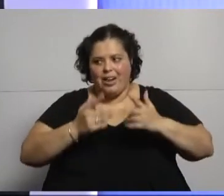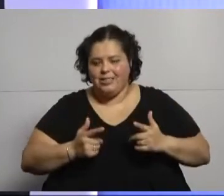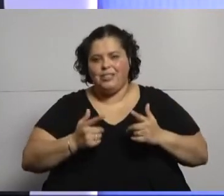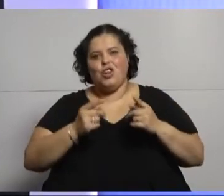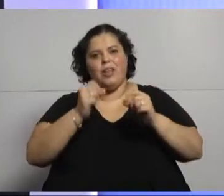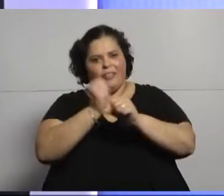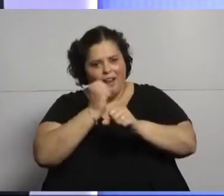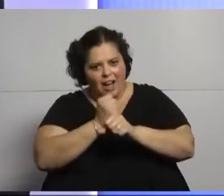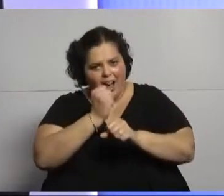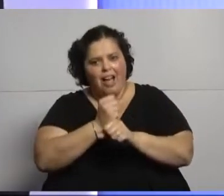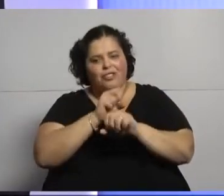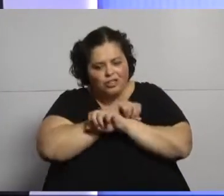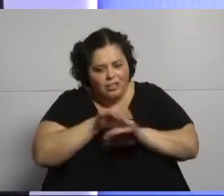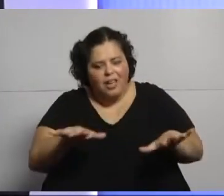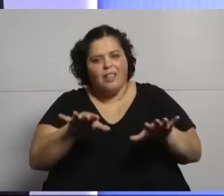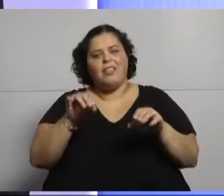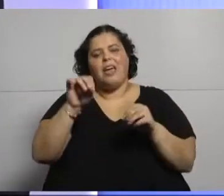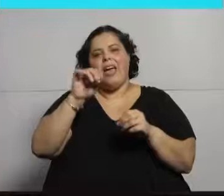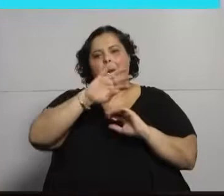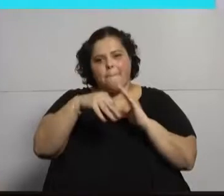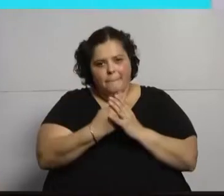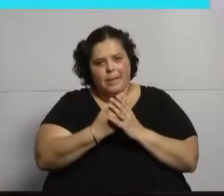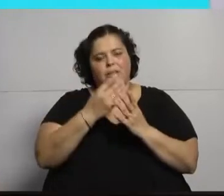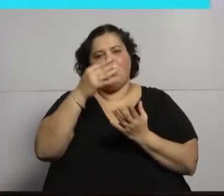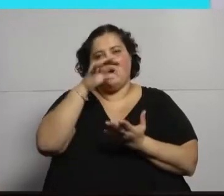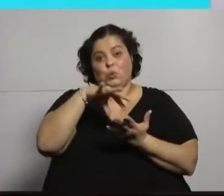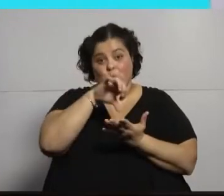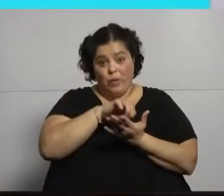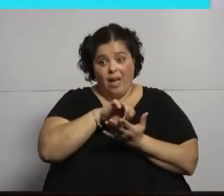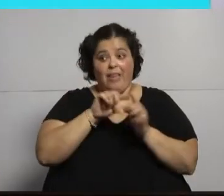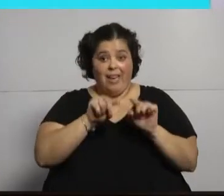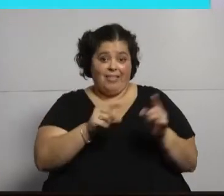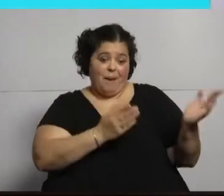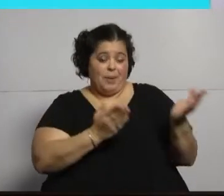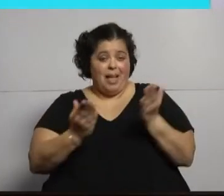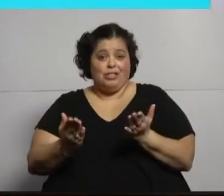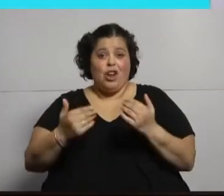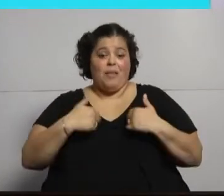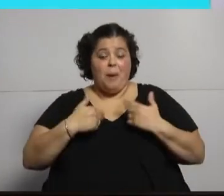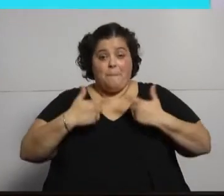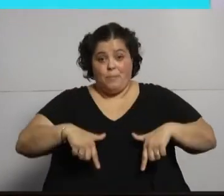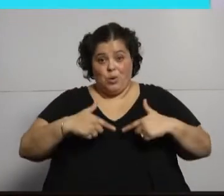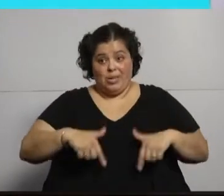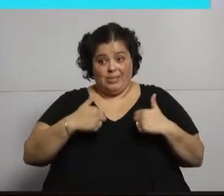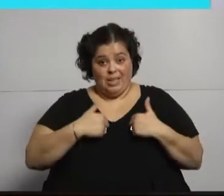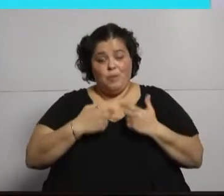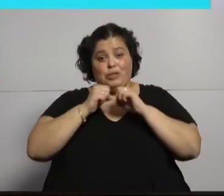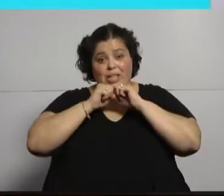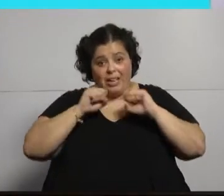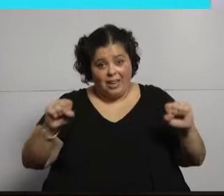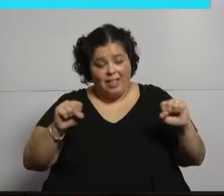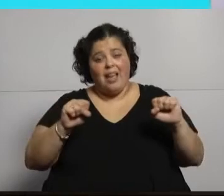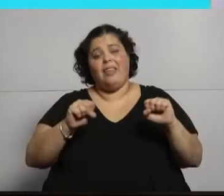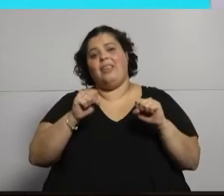la red de Mercociudades y que esta invitación me llega por medio de nuestro municipio, desde la Subsecretaría de Innovación Institucional y Gobierno